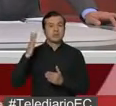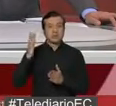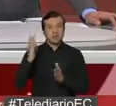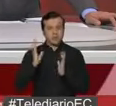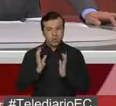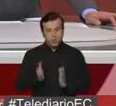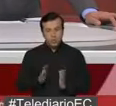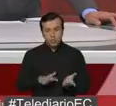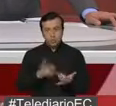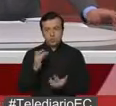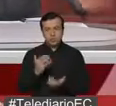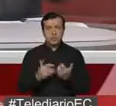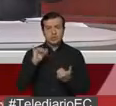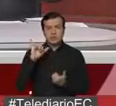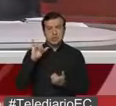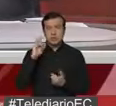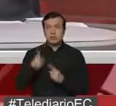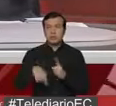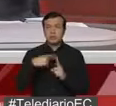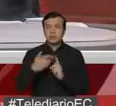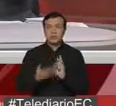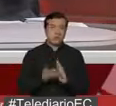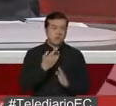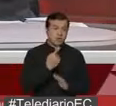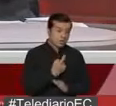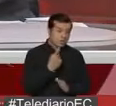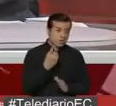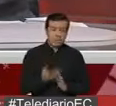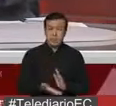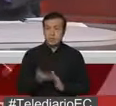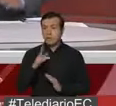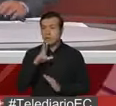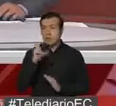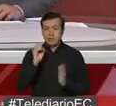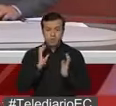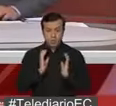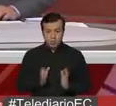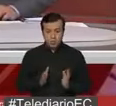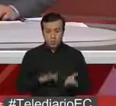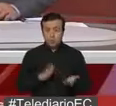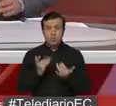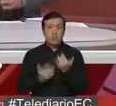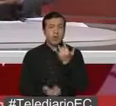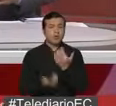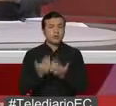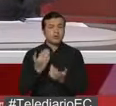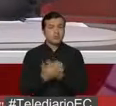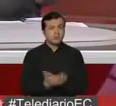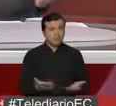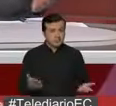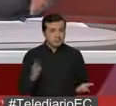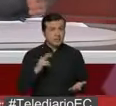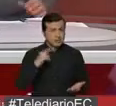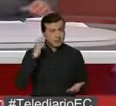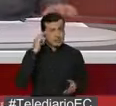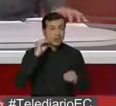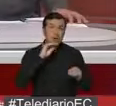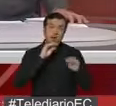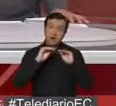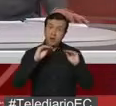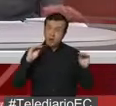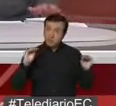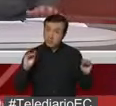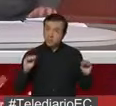cremaciones el día sábado. Pasó esa cifra de 11 a 30 cuerpos cremados. Lógicamente están advirtiendo que hay